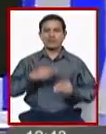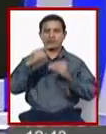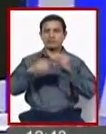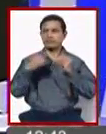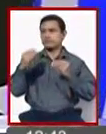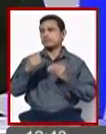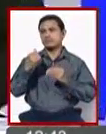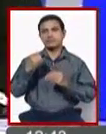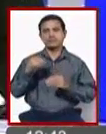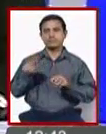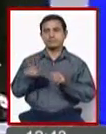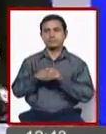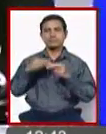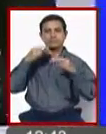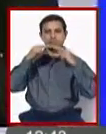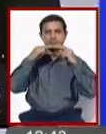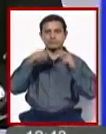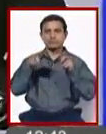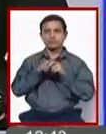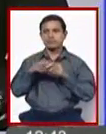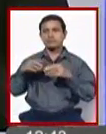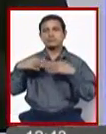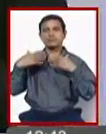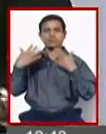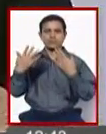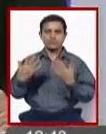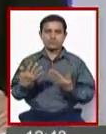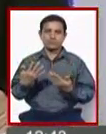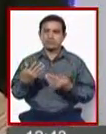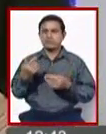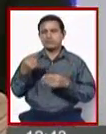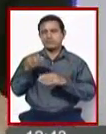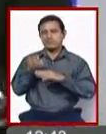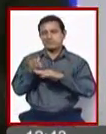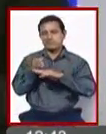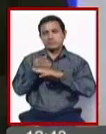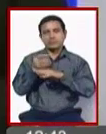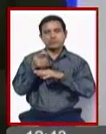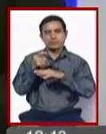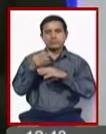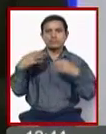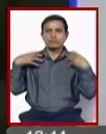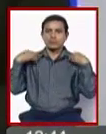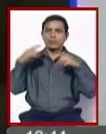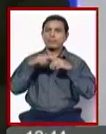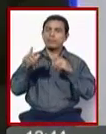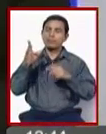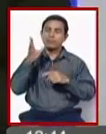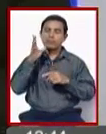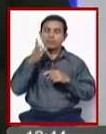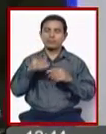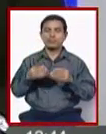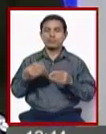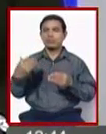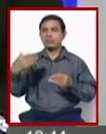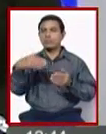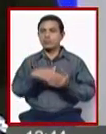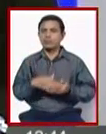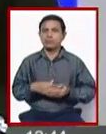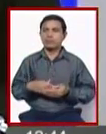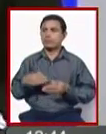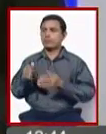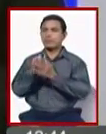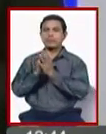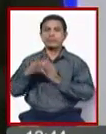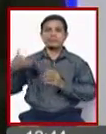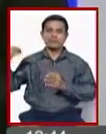Y sobre este pequeño mordido por un perro, se presenta por ahora una evolución favorable en su estado de salud, pero la madre está insistiendo en que aparezca la